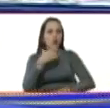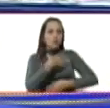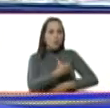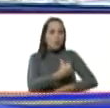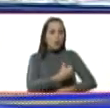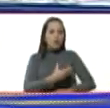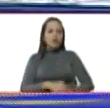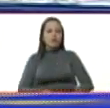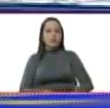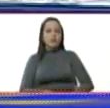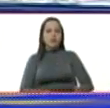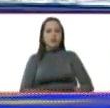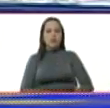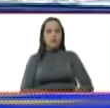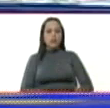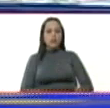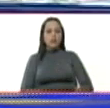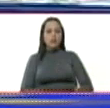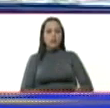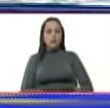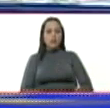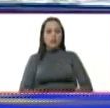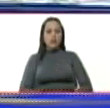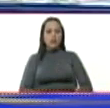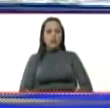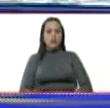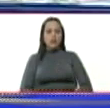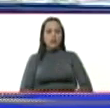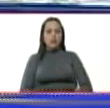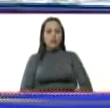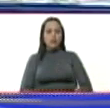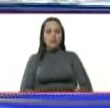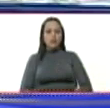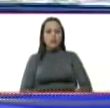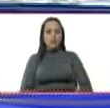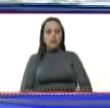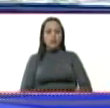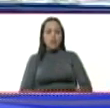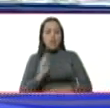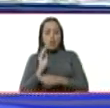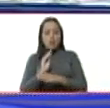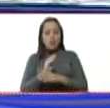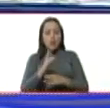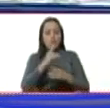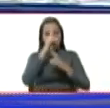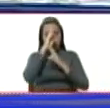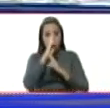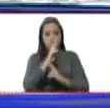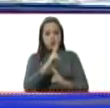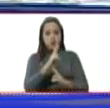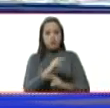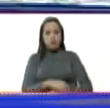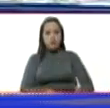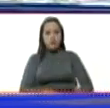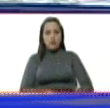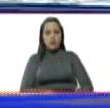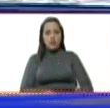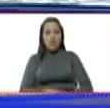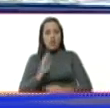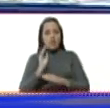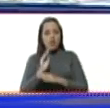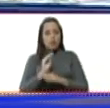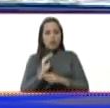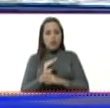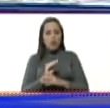apoyo gestacional y lactancia materna. De cuidado responsable y amoroso. ¿Cómo? Cuidado responsable y